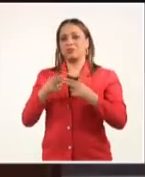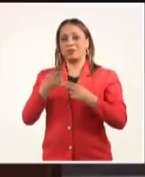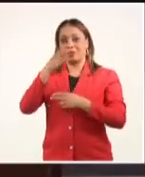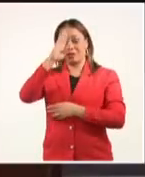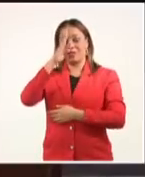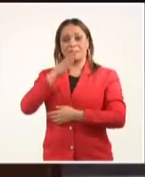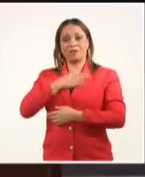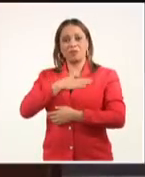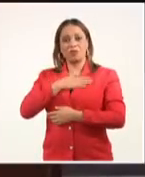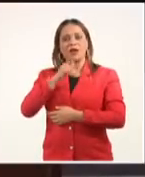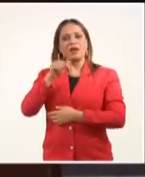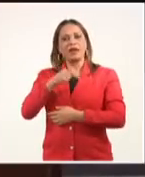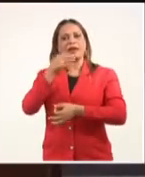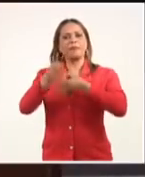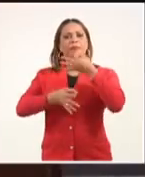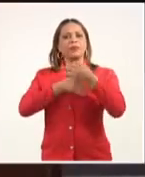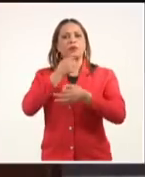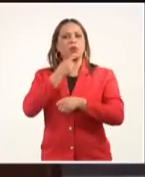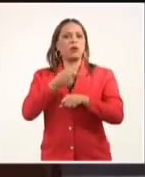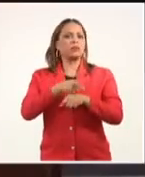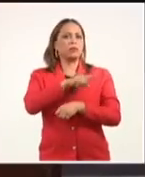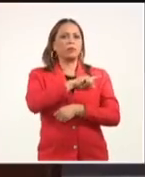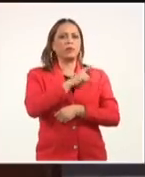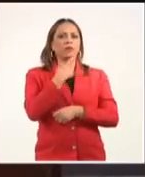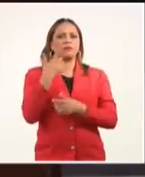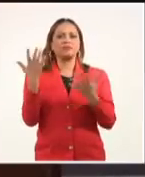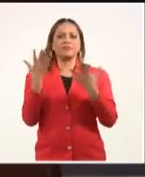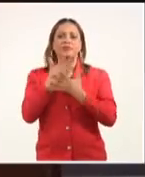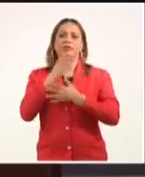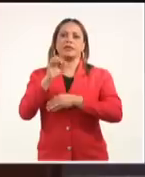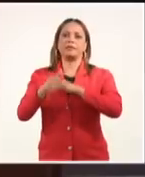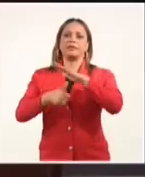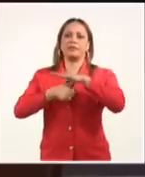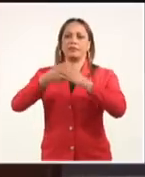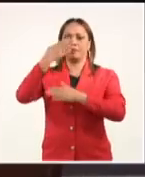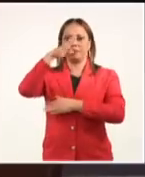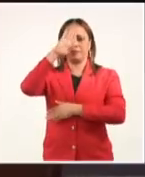se refirió hace unos momentos el compañero Díaz-Canel